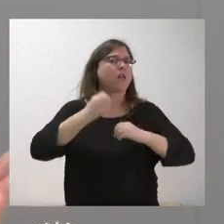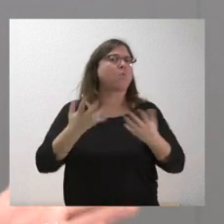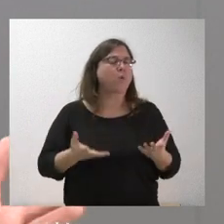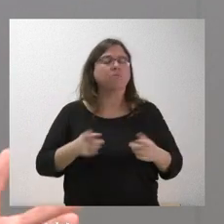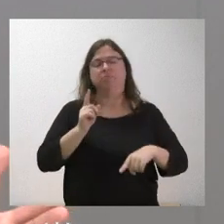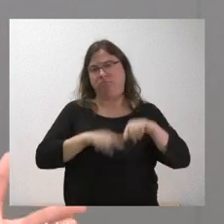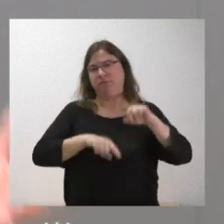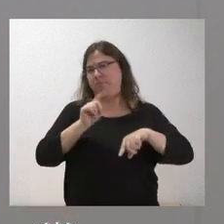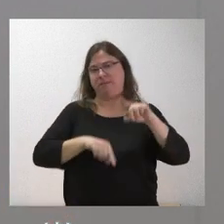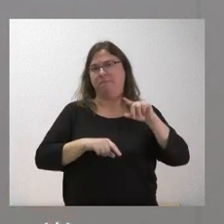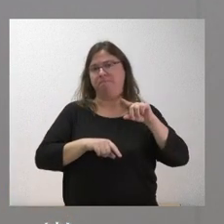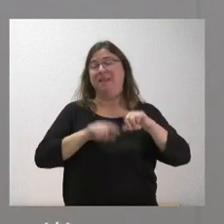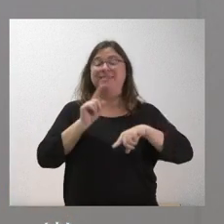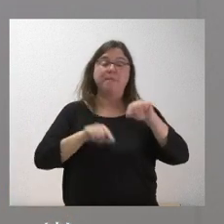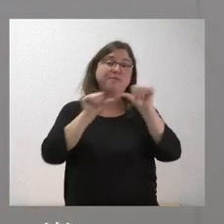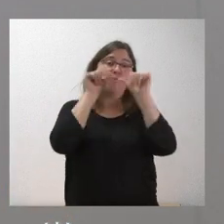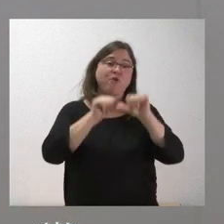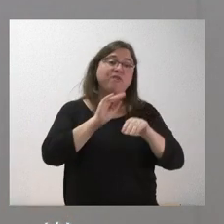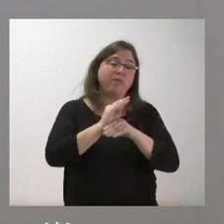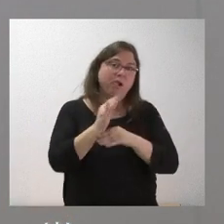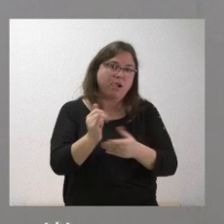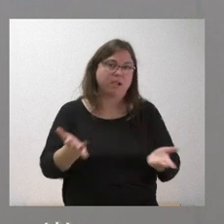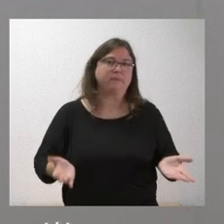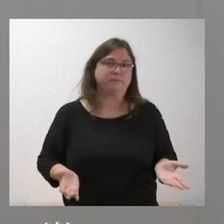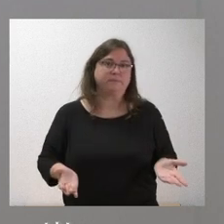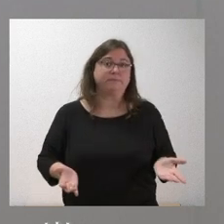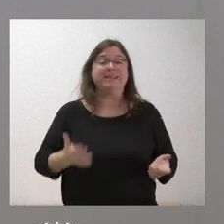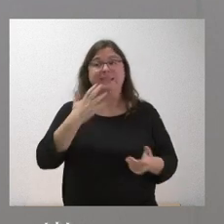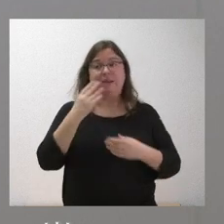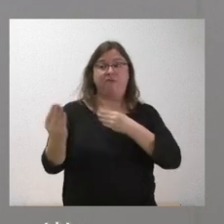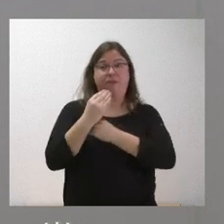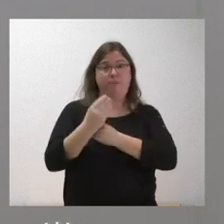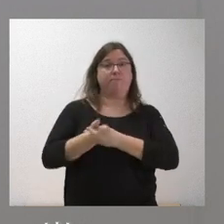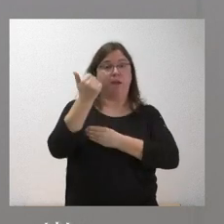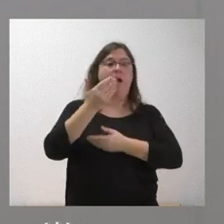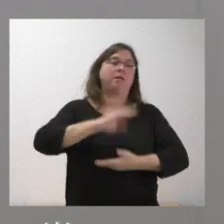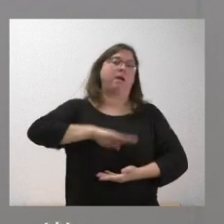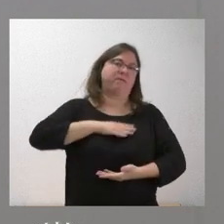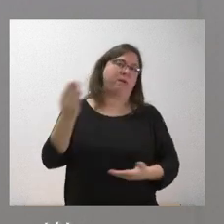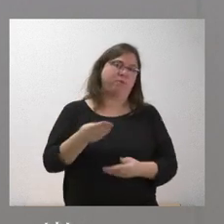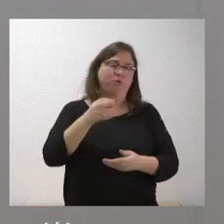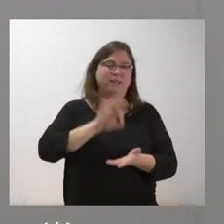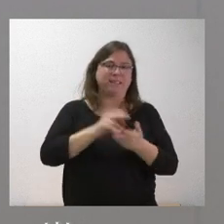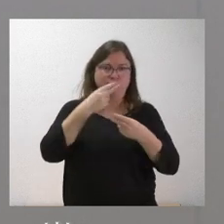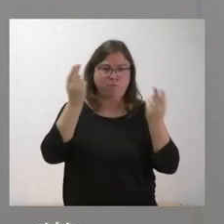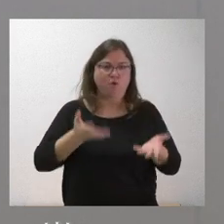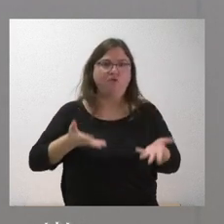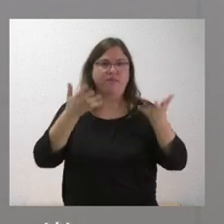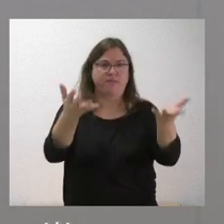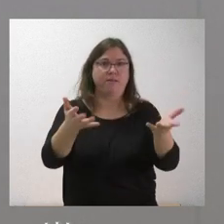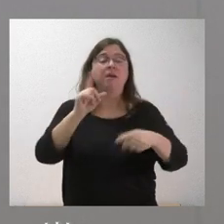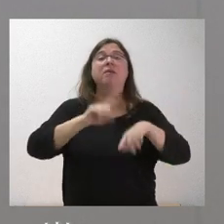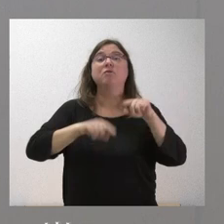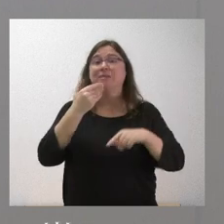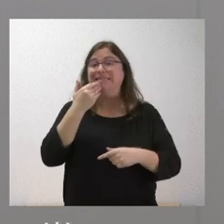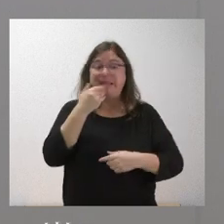también va a depender del modelo de financiación que tengamos a más financiación mejor capacidad para prestar estos servicios públicos porque nosotros de donde no